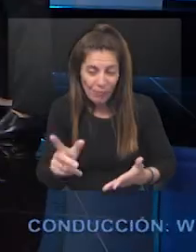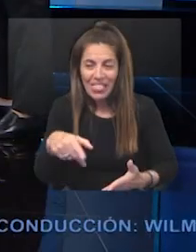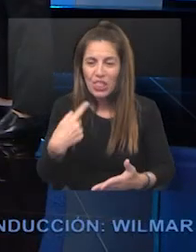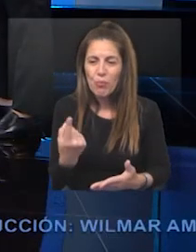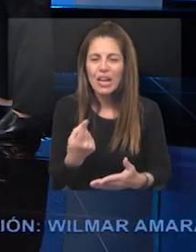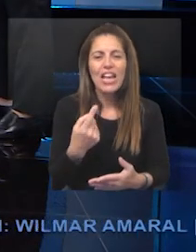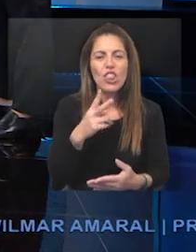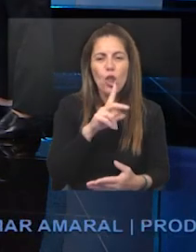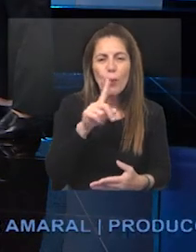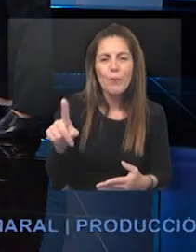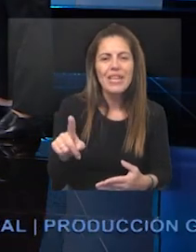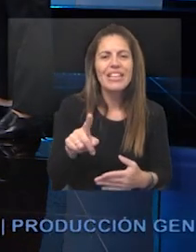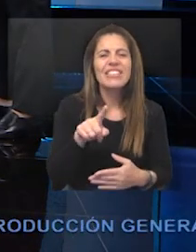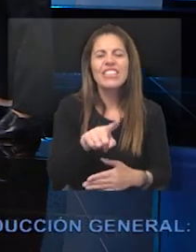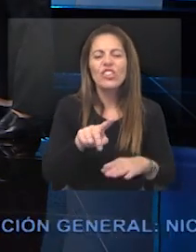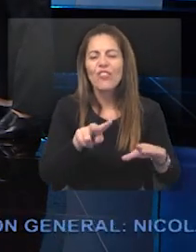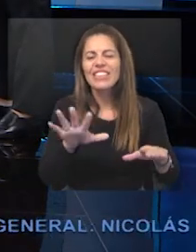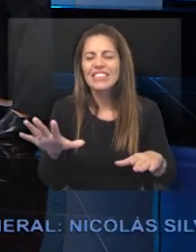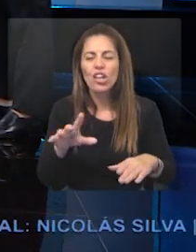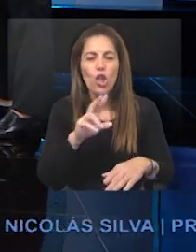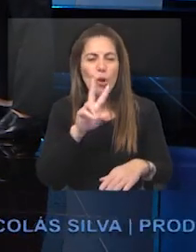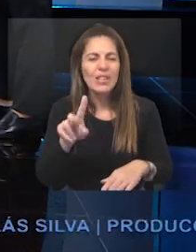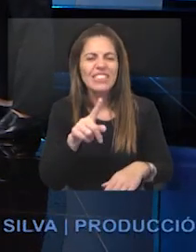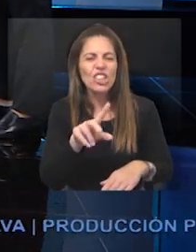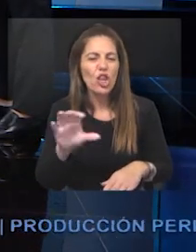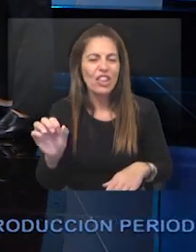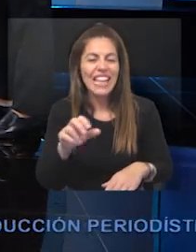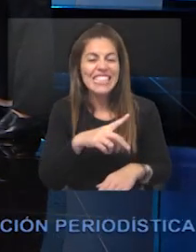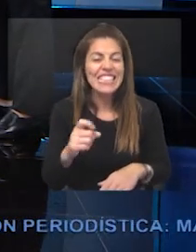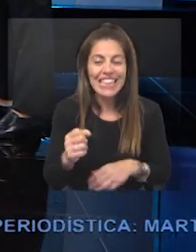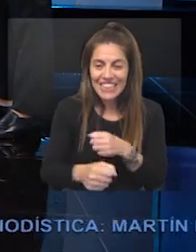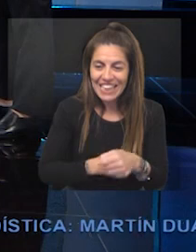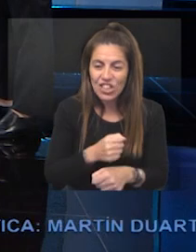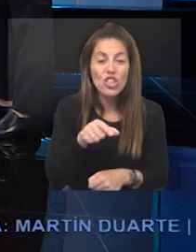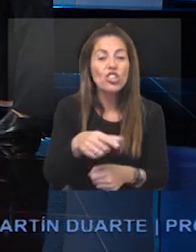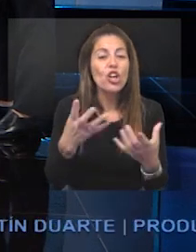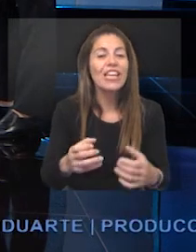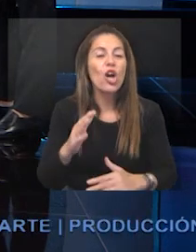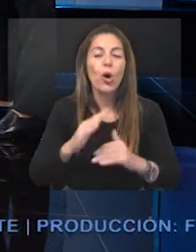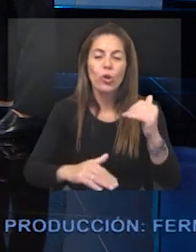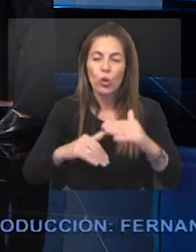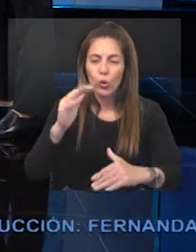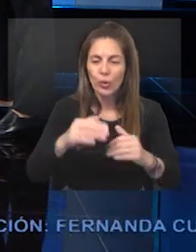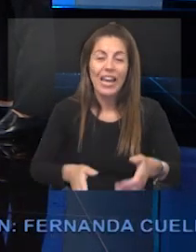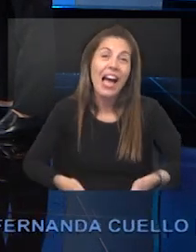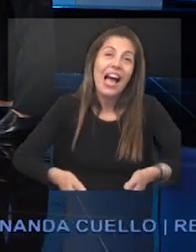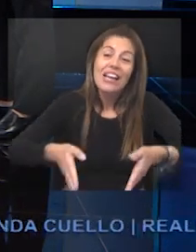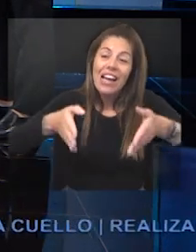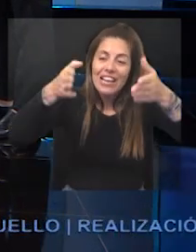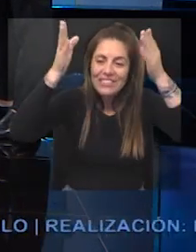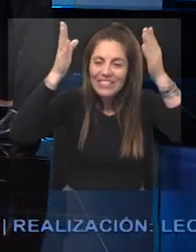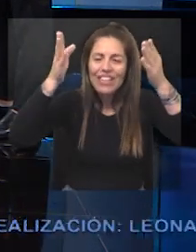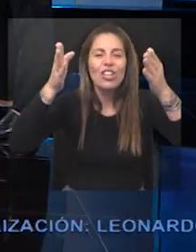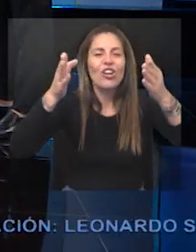2000 22530 dentro de 100 años Esto es lo que ellos quieren construir el rascel el rascacielo de